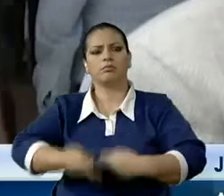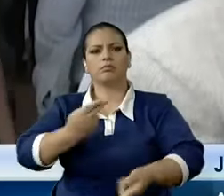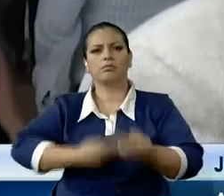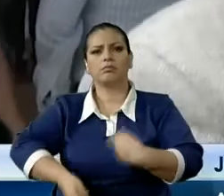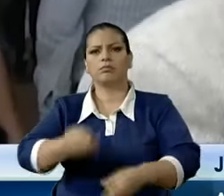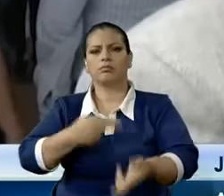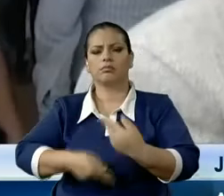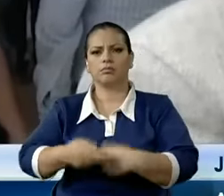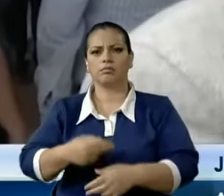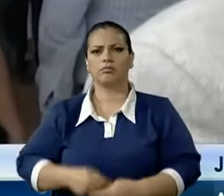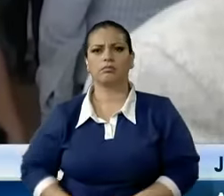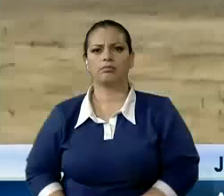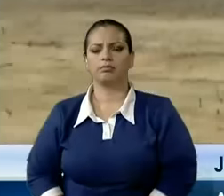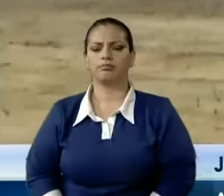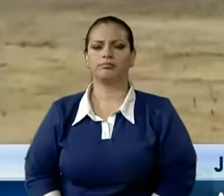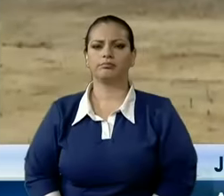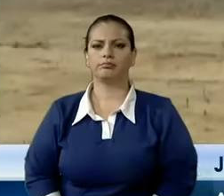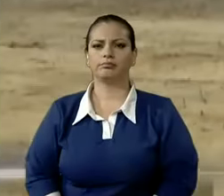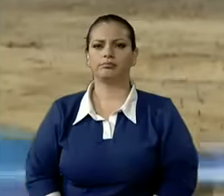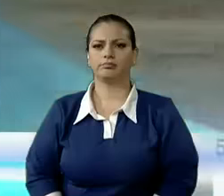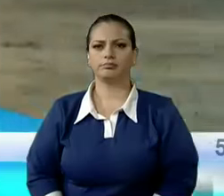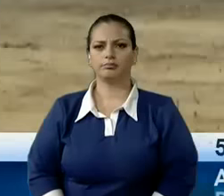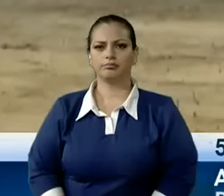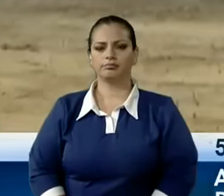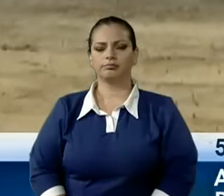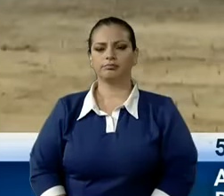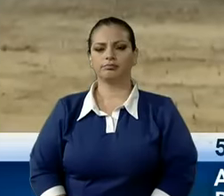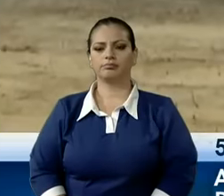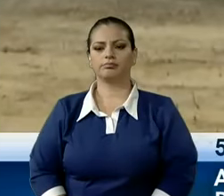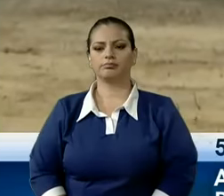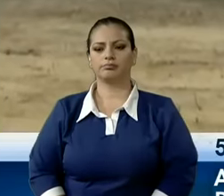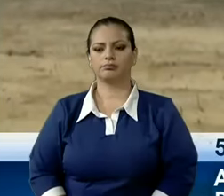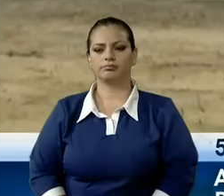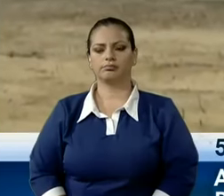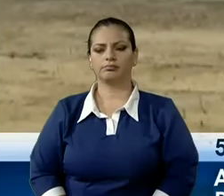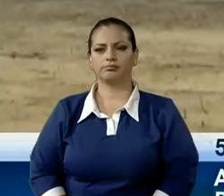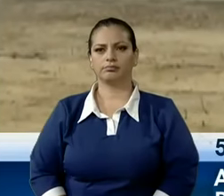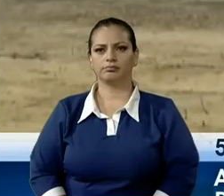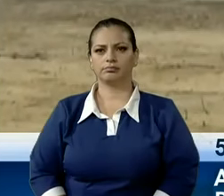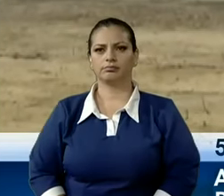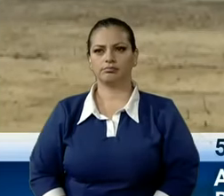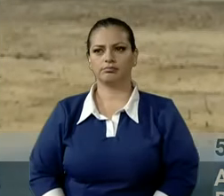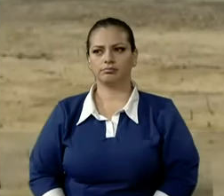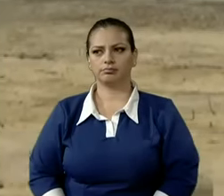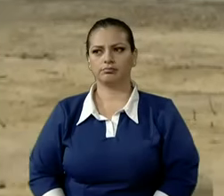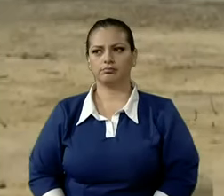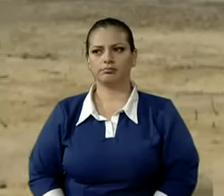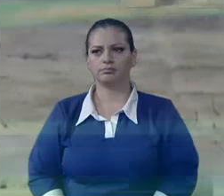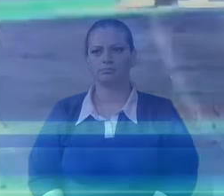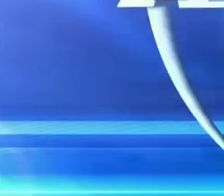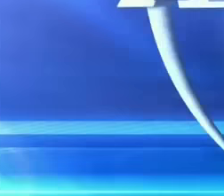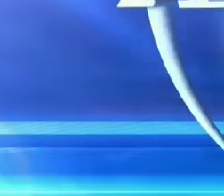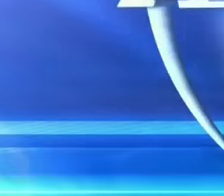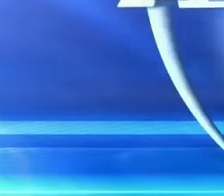Tarqui principalmente reasentados. Con cámaras Eduardo García desde Manta, provincia de Manabí, informó Wendy Delgado.